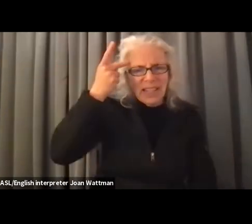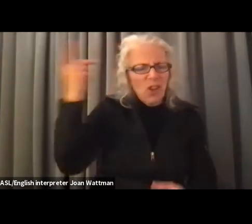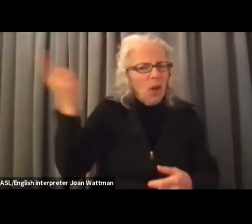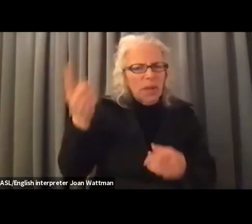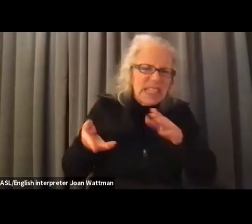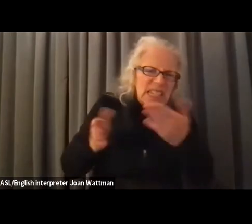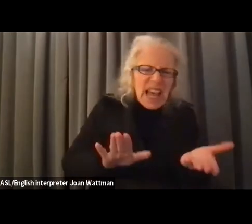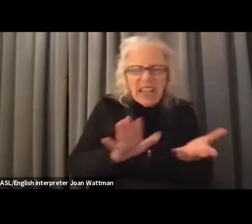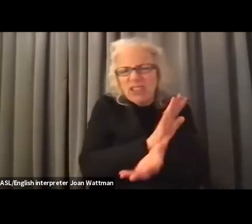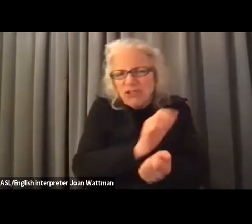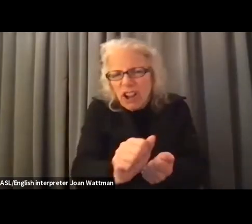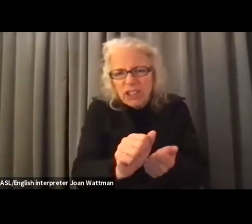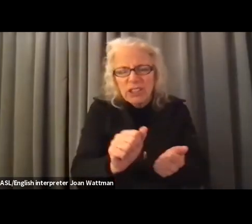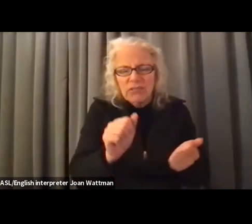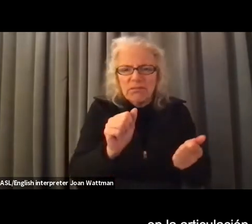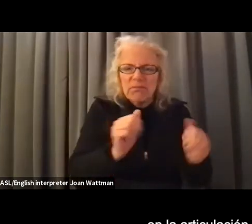avanzar en